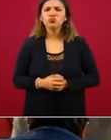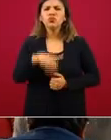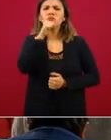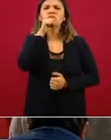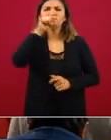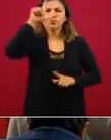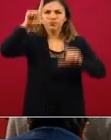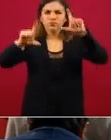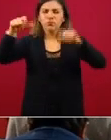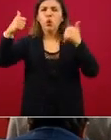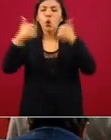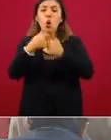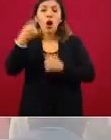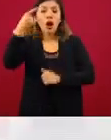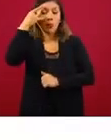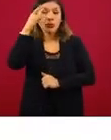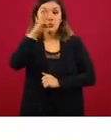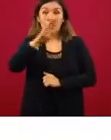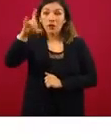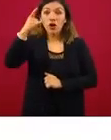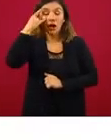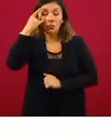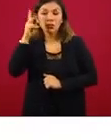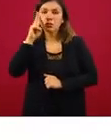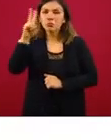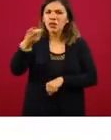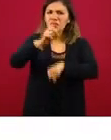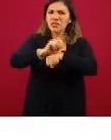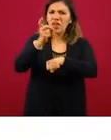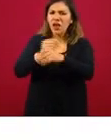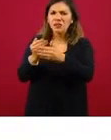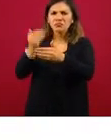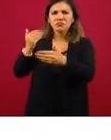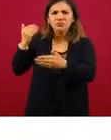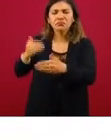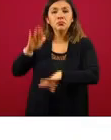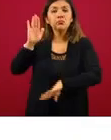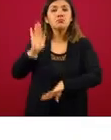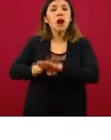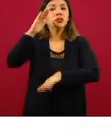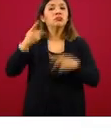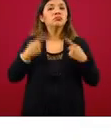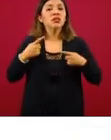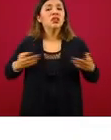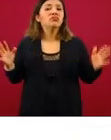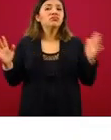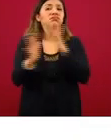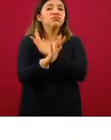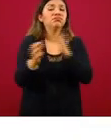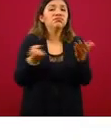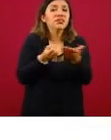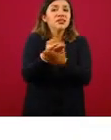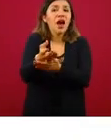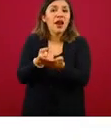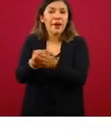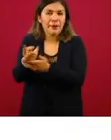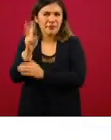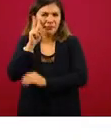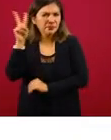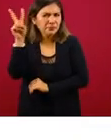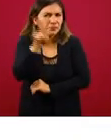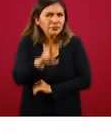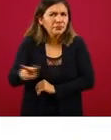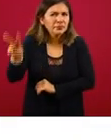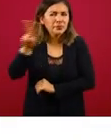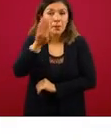gráficas, junto con Campeche, muestran en los últimos días un incremento en la movilidad. Si podemos observar en